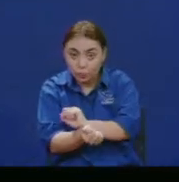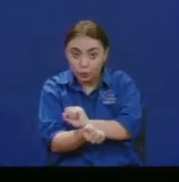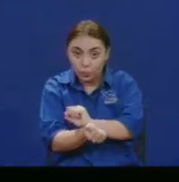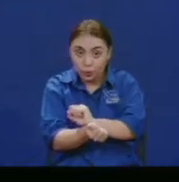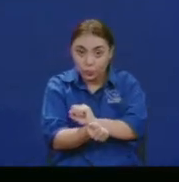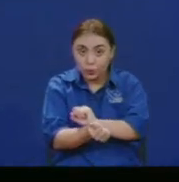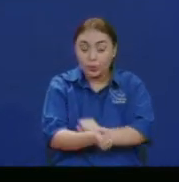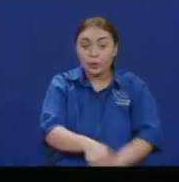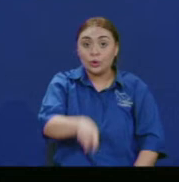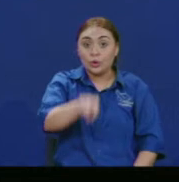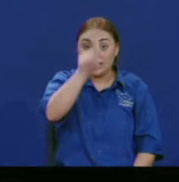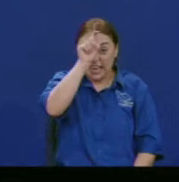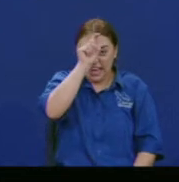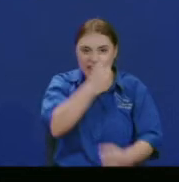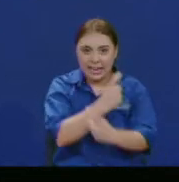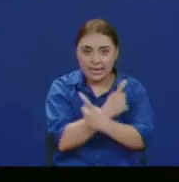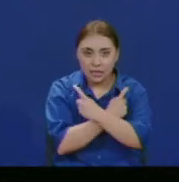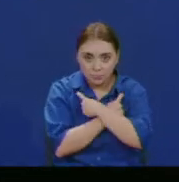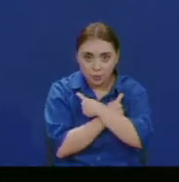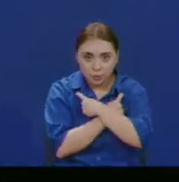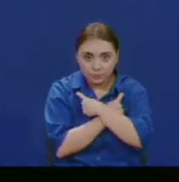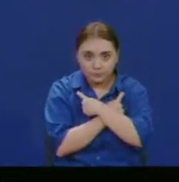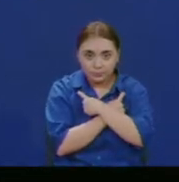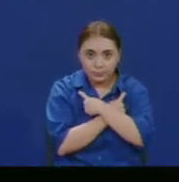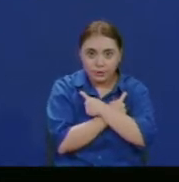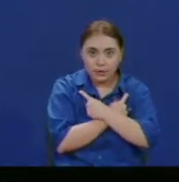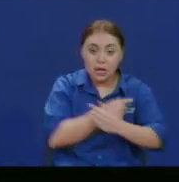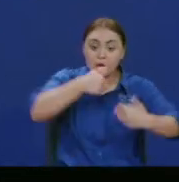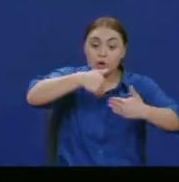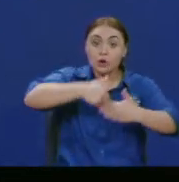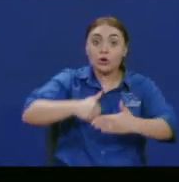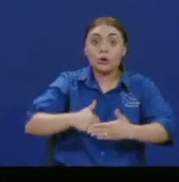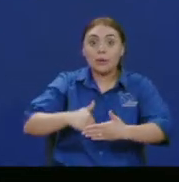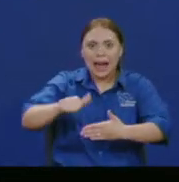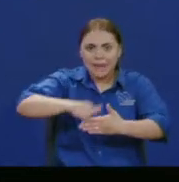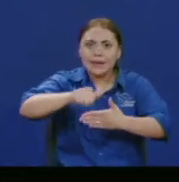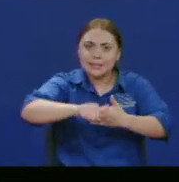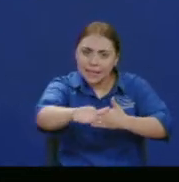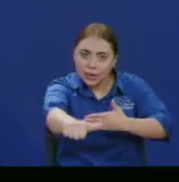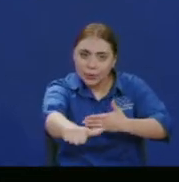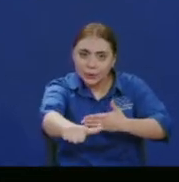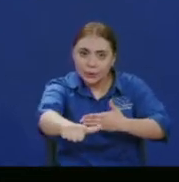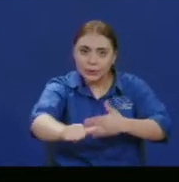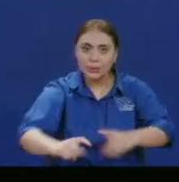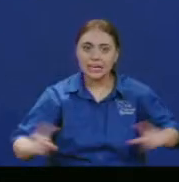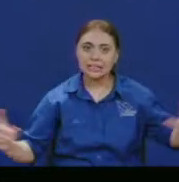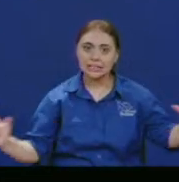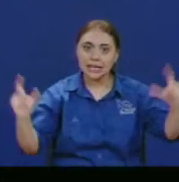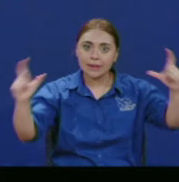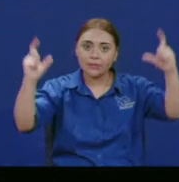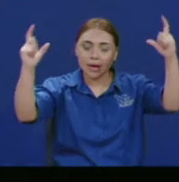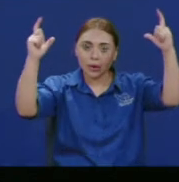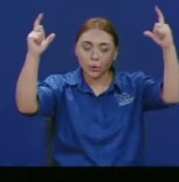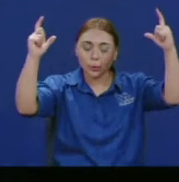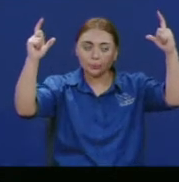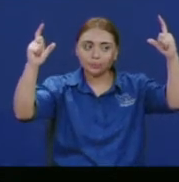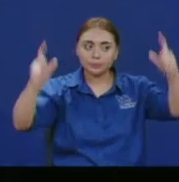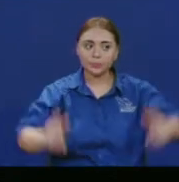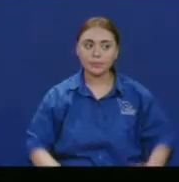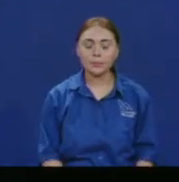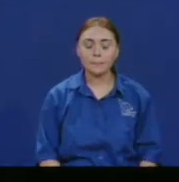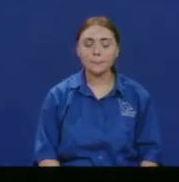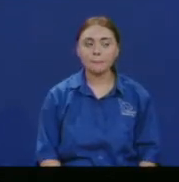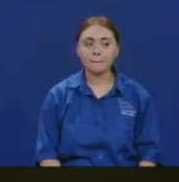Entonces a partir de ahí le dice, ustedes van a celebrar las fiestas. El Señor les dejó 7 fiestas a los judíos, ¿verdad? En Levítico